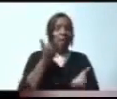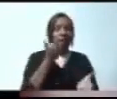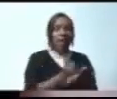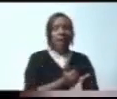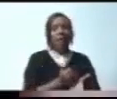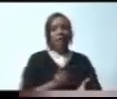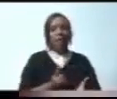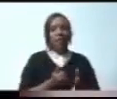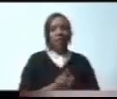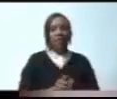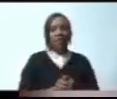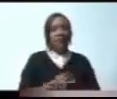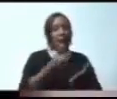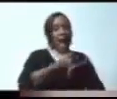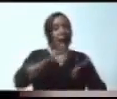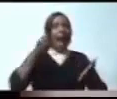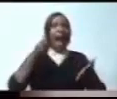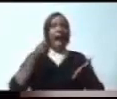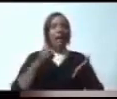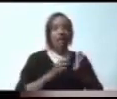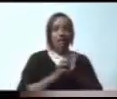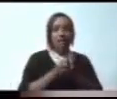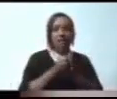esperar que una gente llegue a alto costo? ¿Por qué?